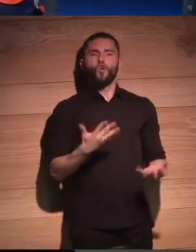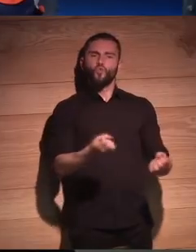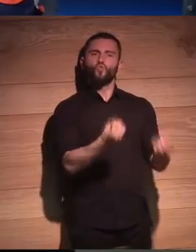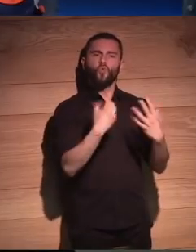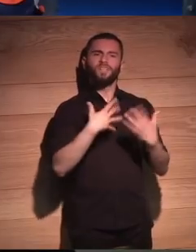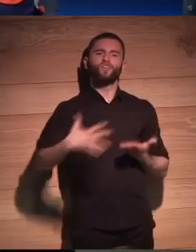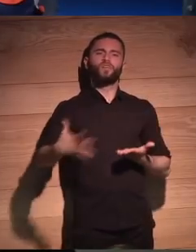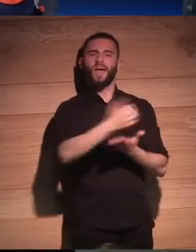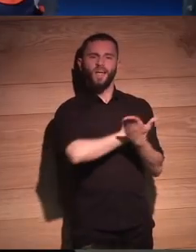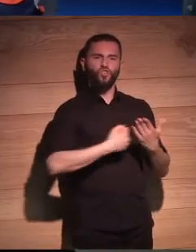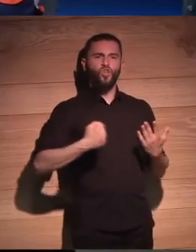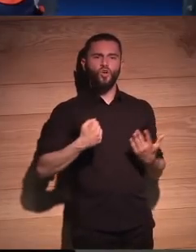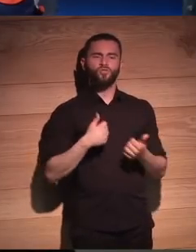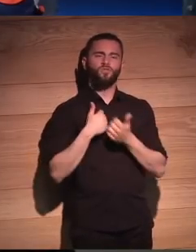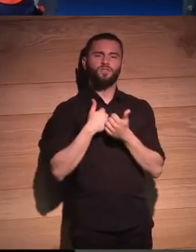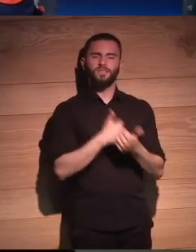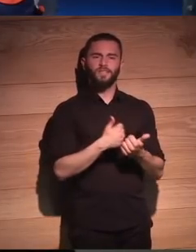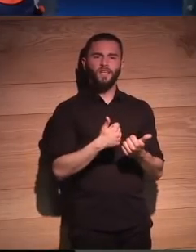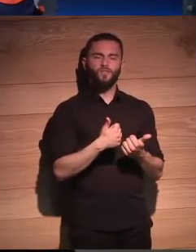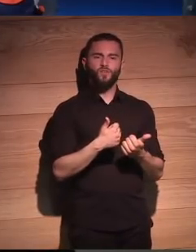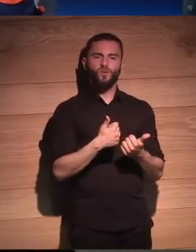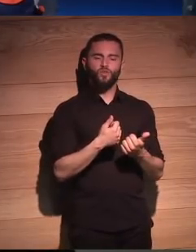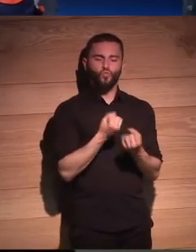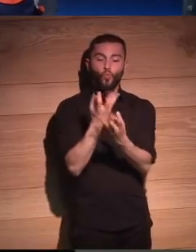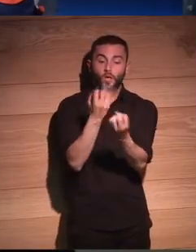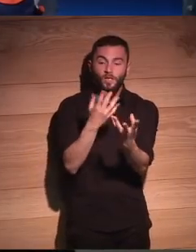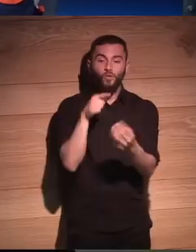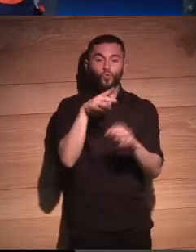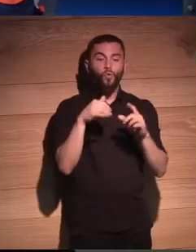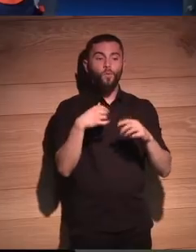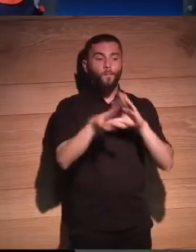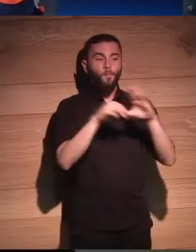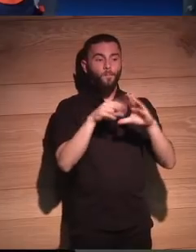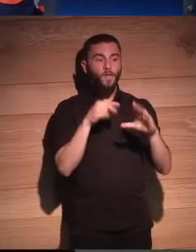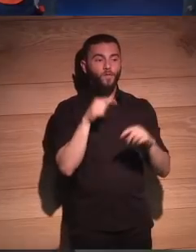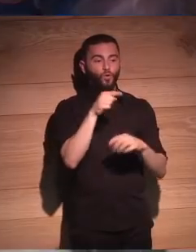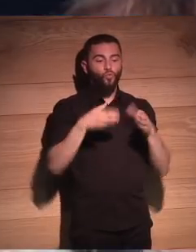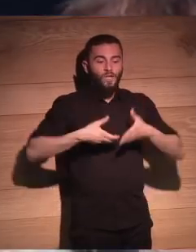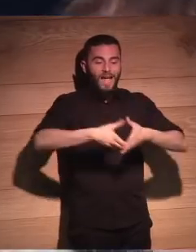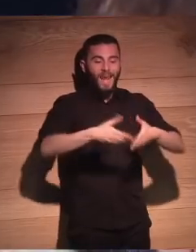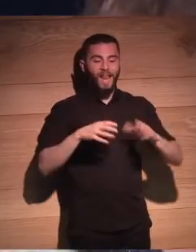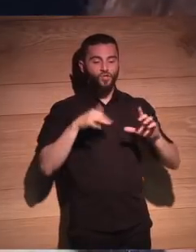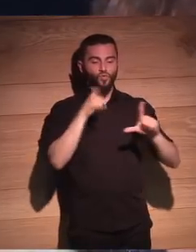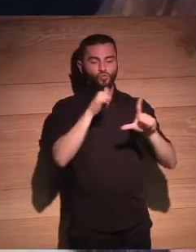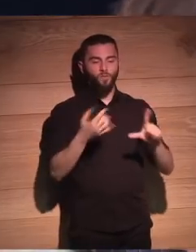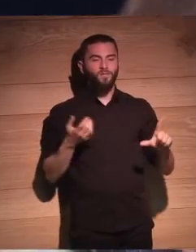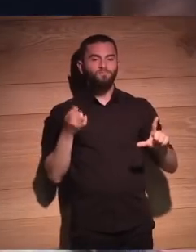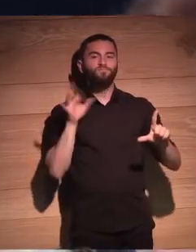están siguiendo cuál es el próximo vídeo que vas a colgar en tu canal? Pues no tengo ni